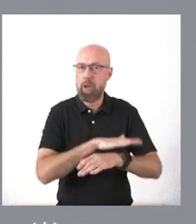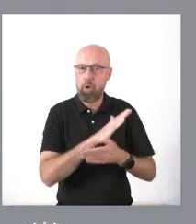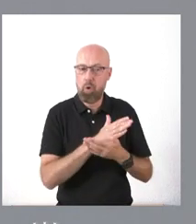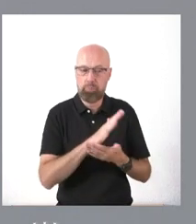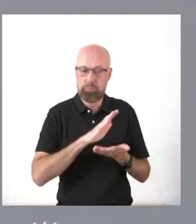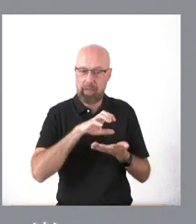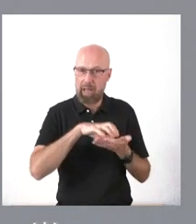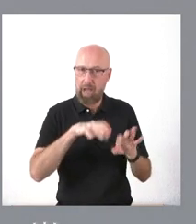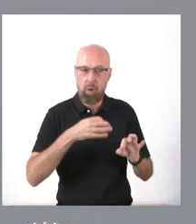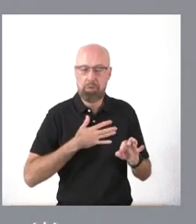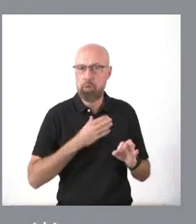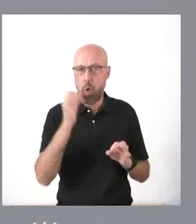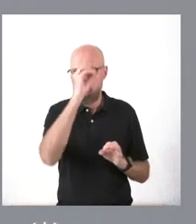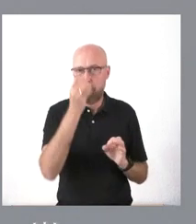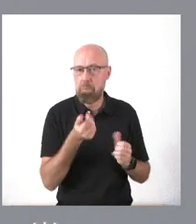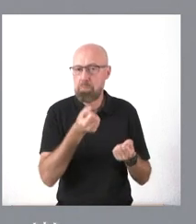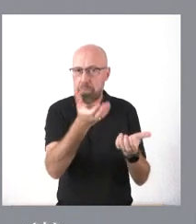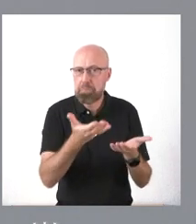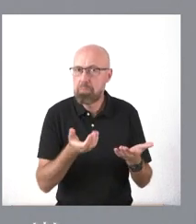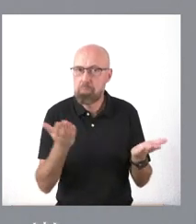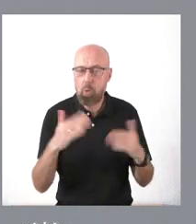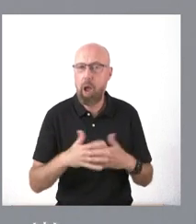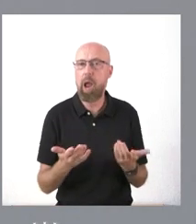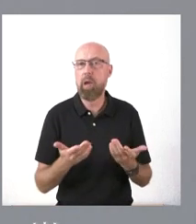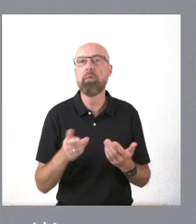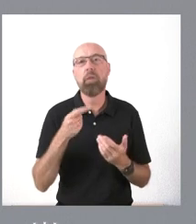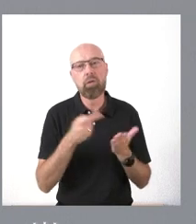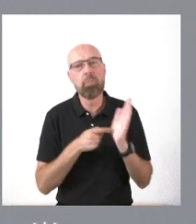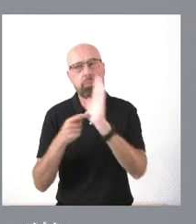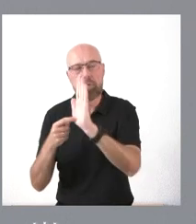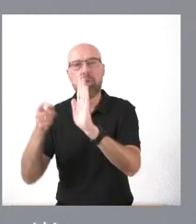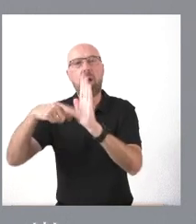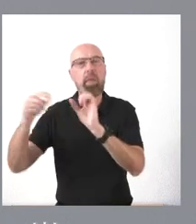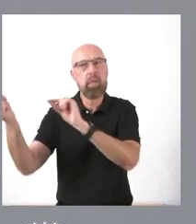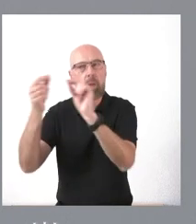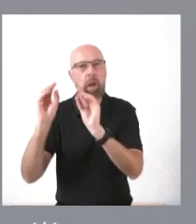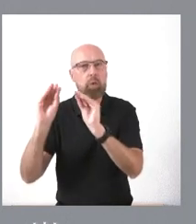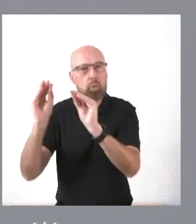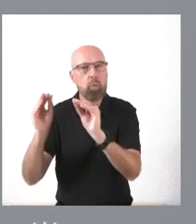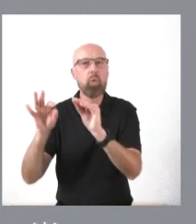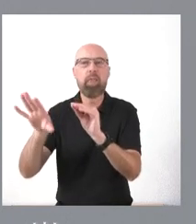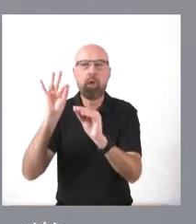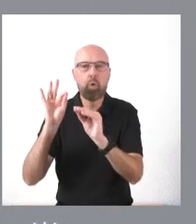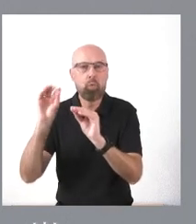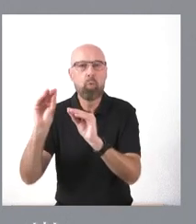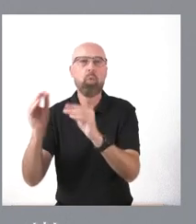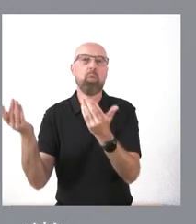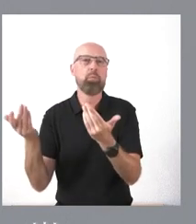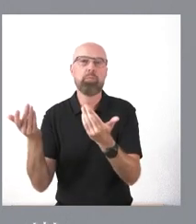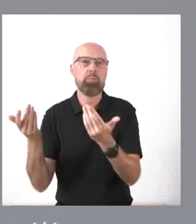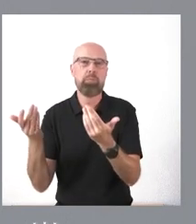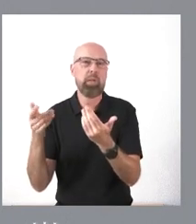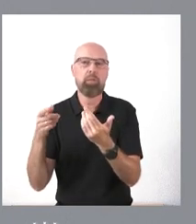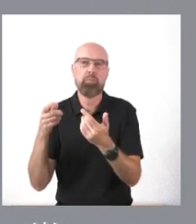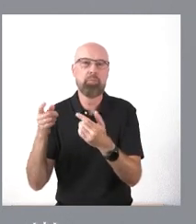en donde estas iniciativas se presenten lo debatirán o analizarán y tomarán las decisiones que corresponden cada uno de los momentos nosotros